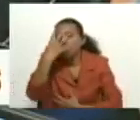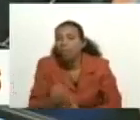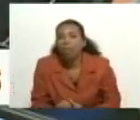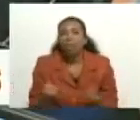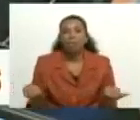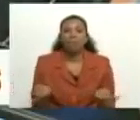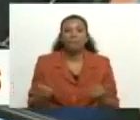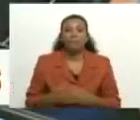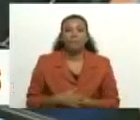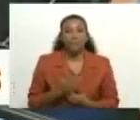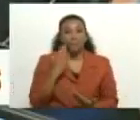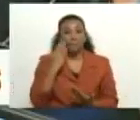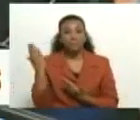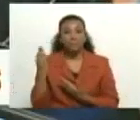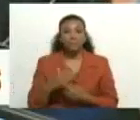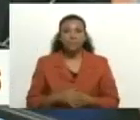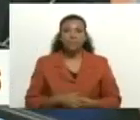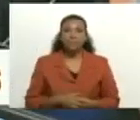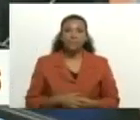Adelante.